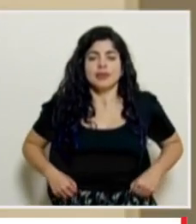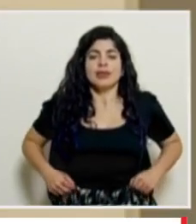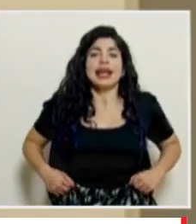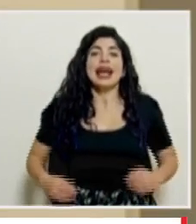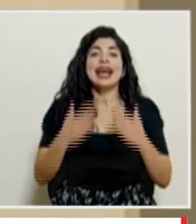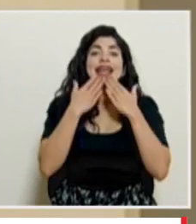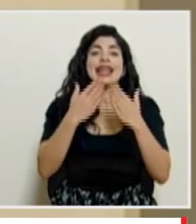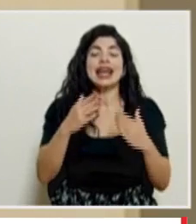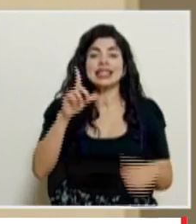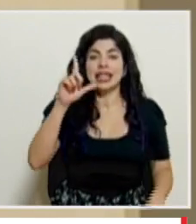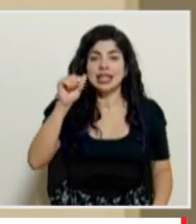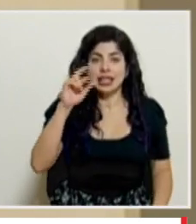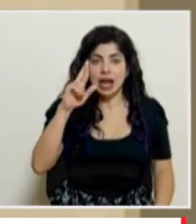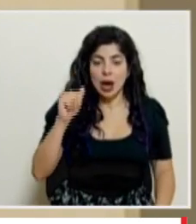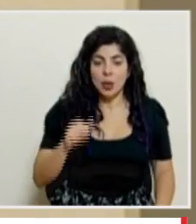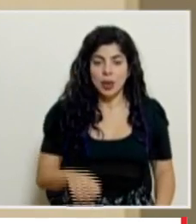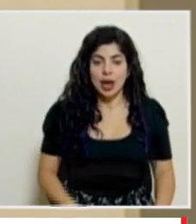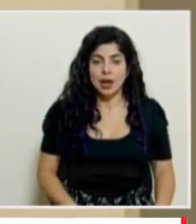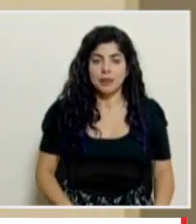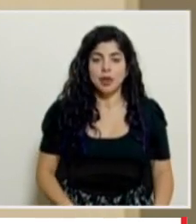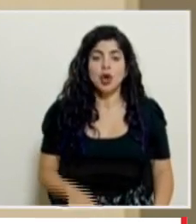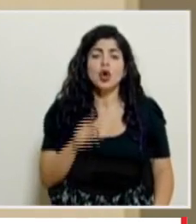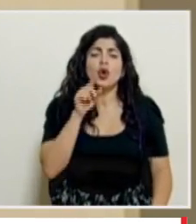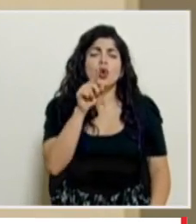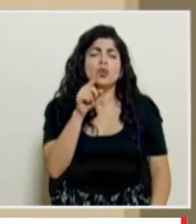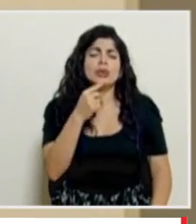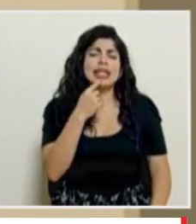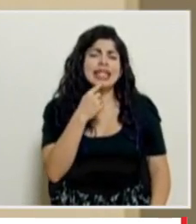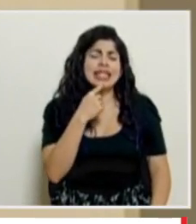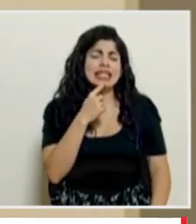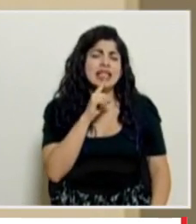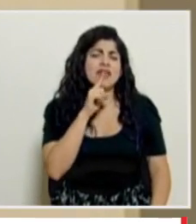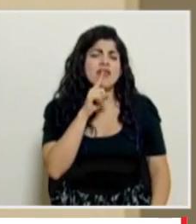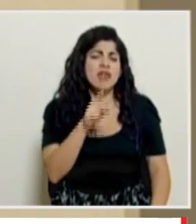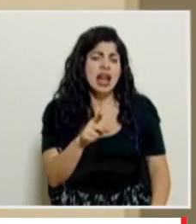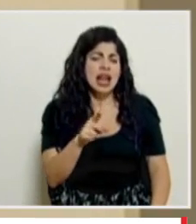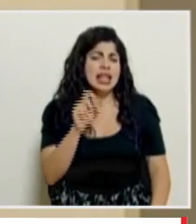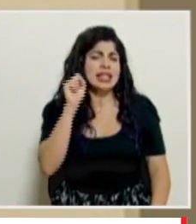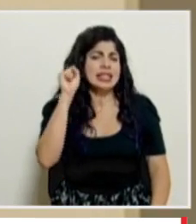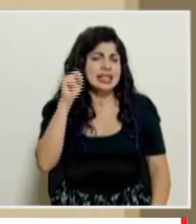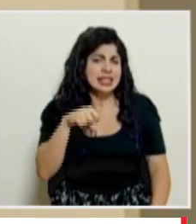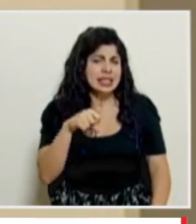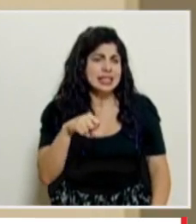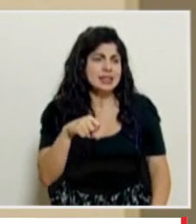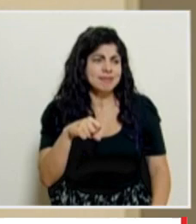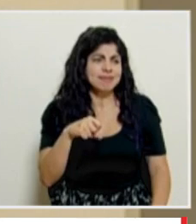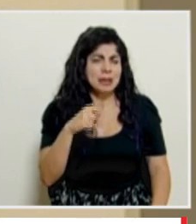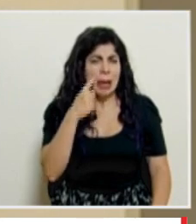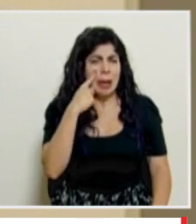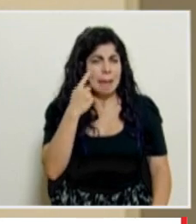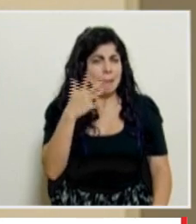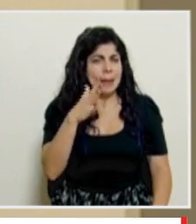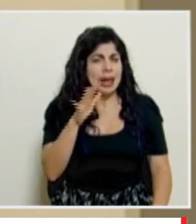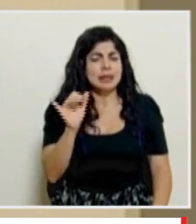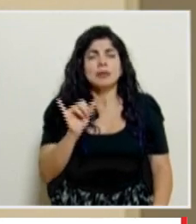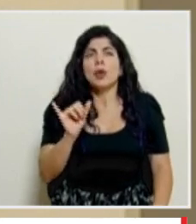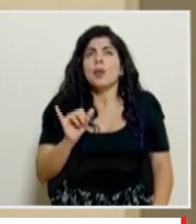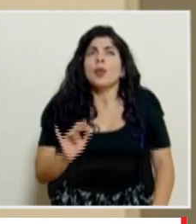Gracias, Laura. Lo que usted indica en realidad, pues sí, es parecido a eso, como cuando uno